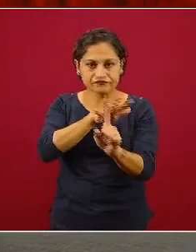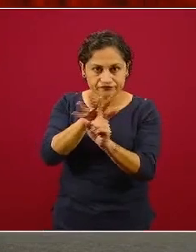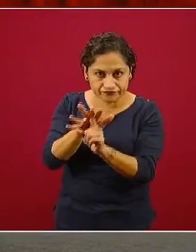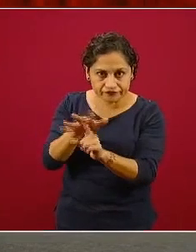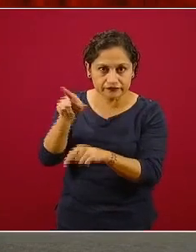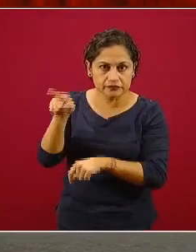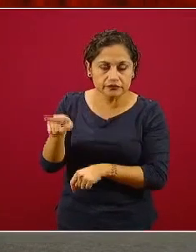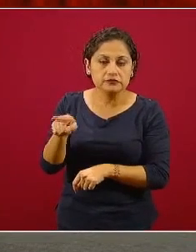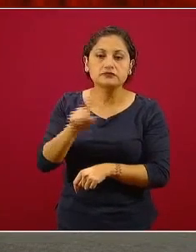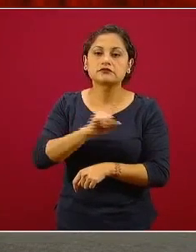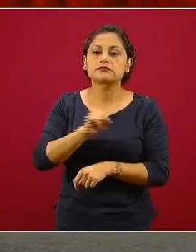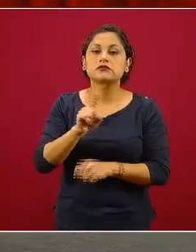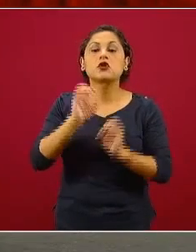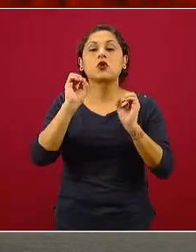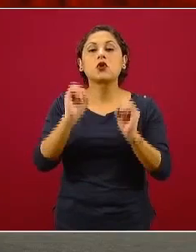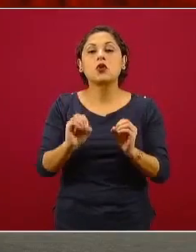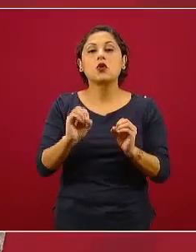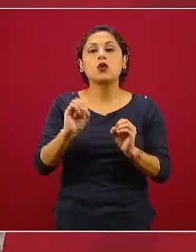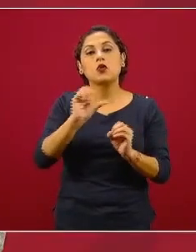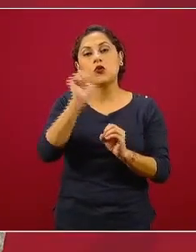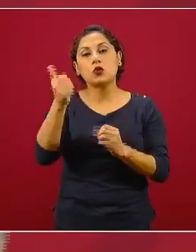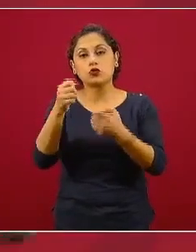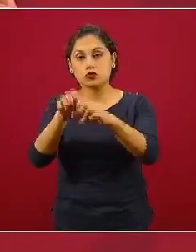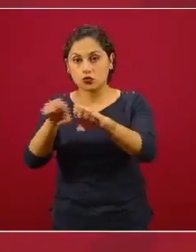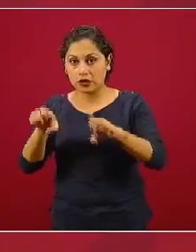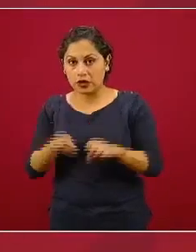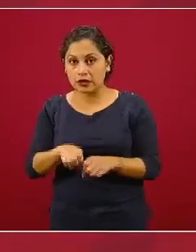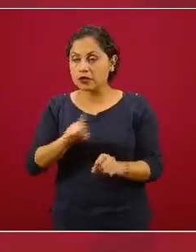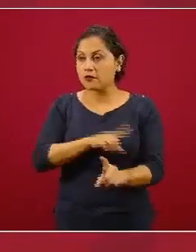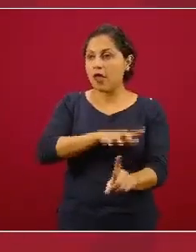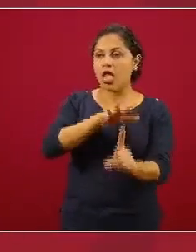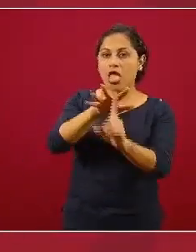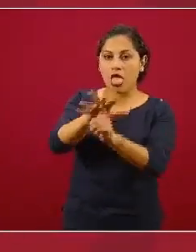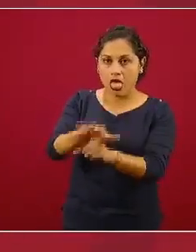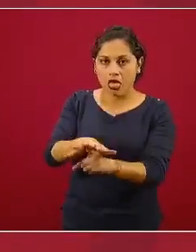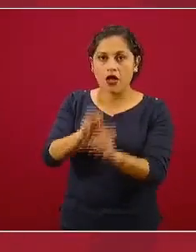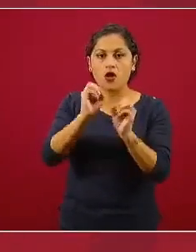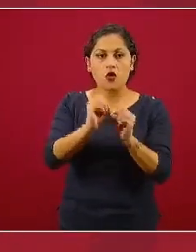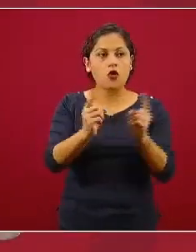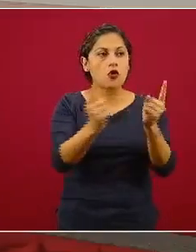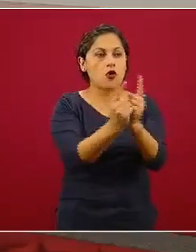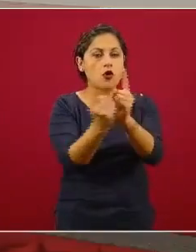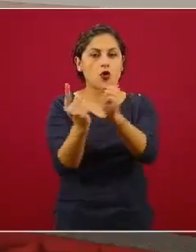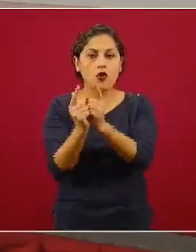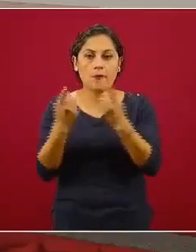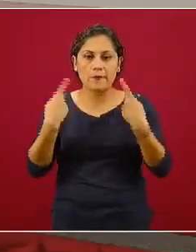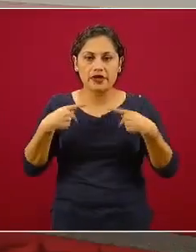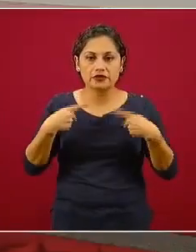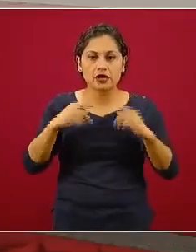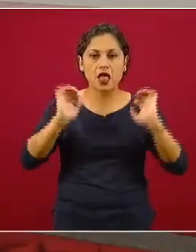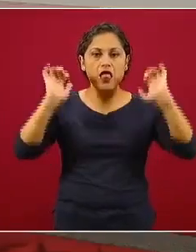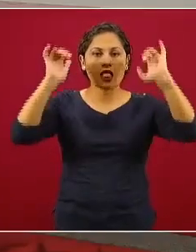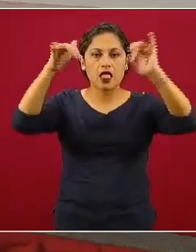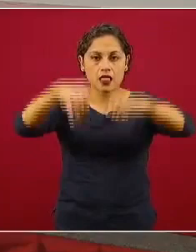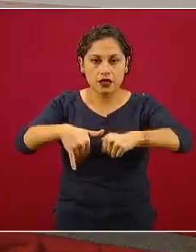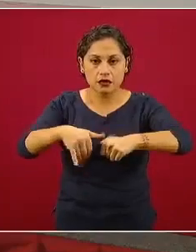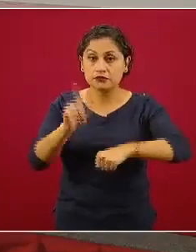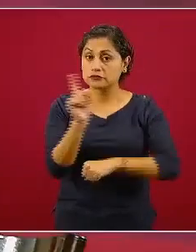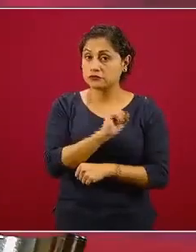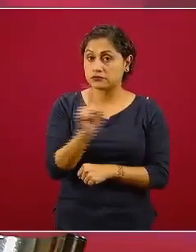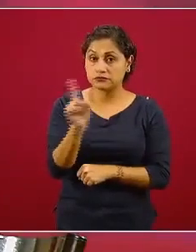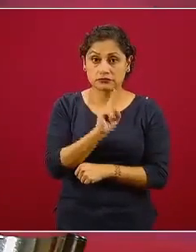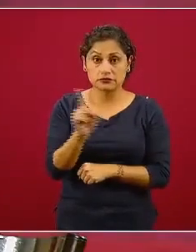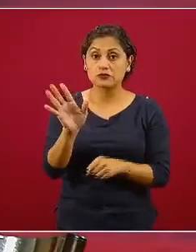hacia él, ni a la posible comitiva, ni que se acerquen entre ellos y ellas las personas, porque no